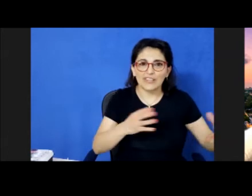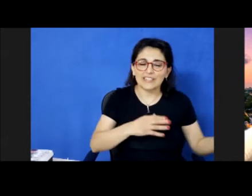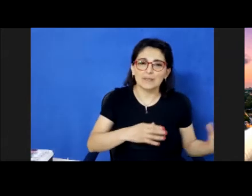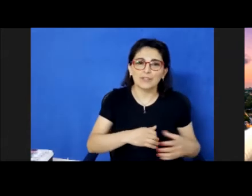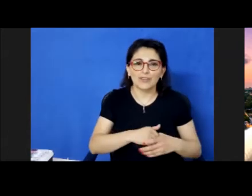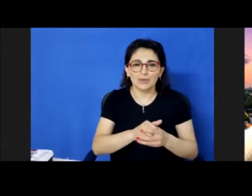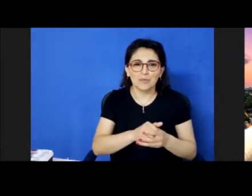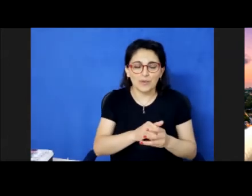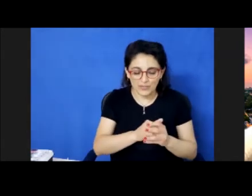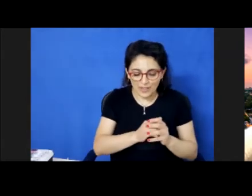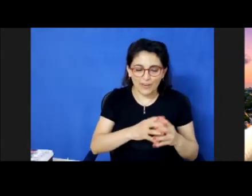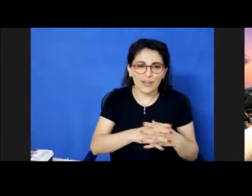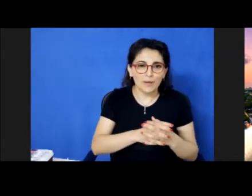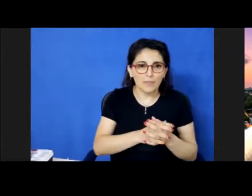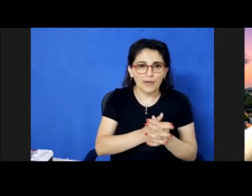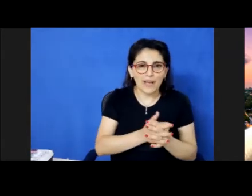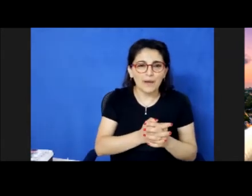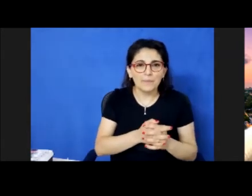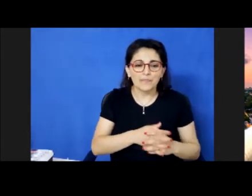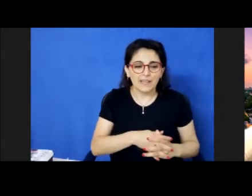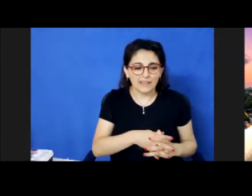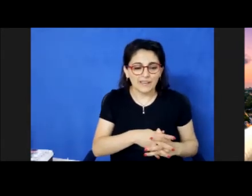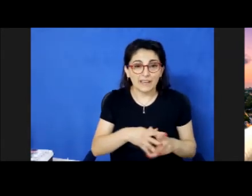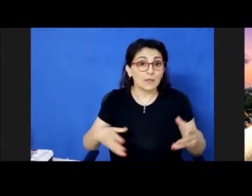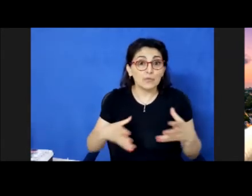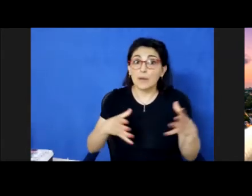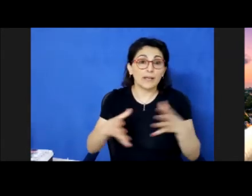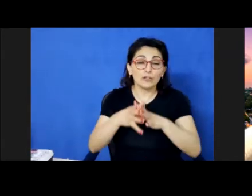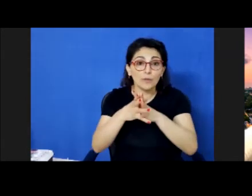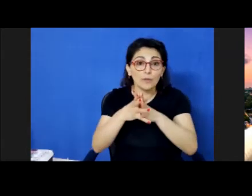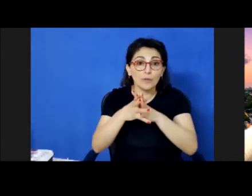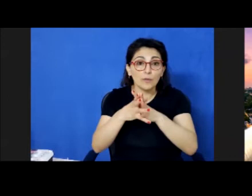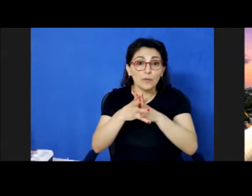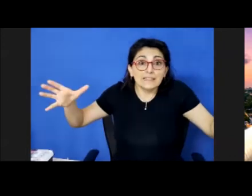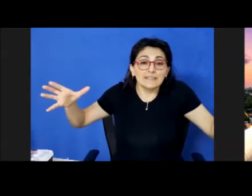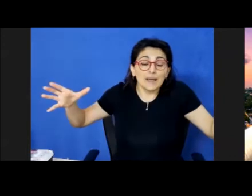proceso de crecimiento que tuvimos con el programa, que de un día para el otro